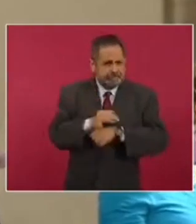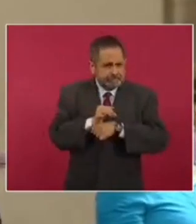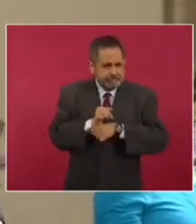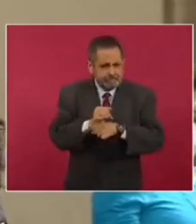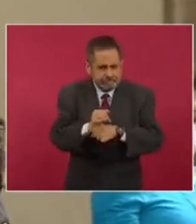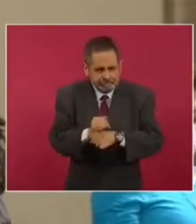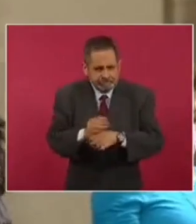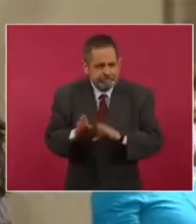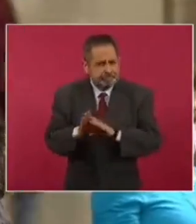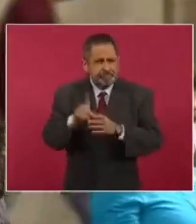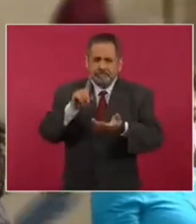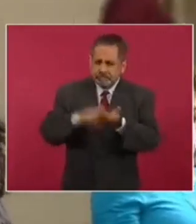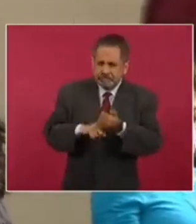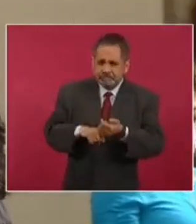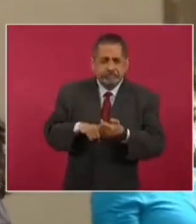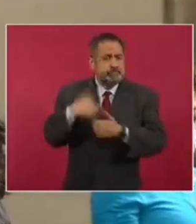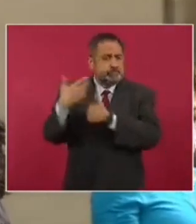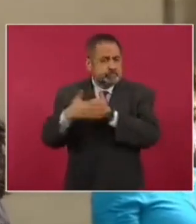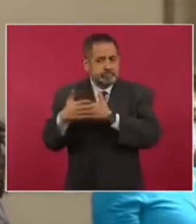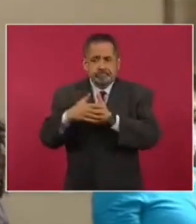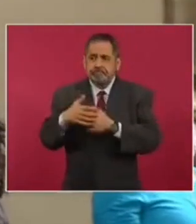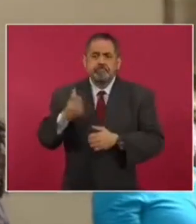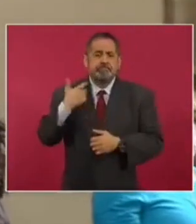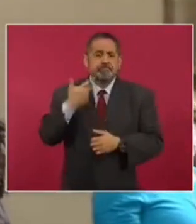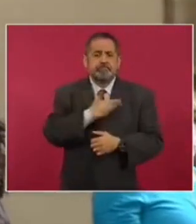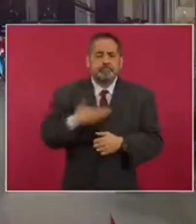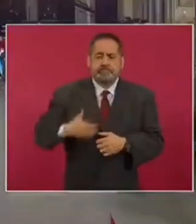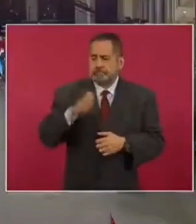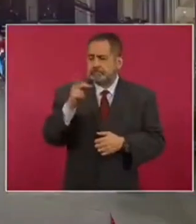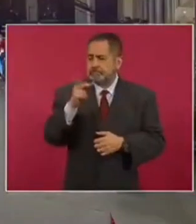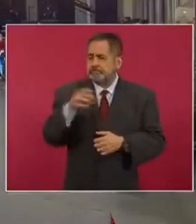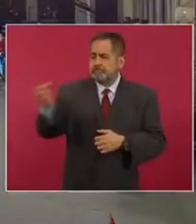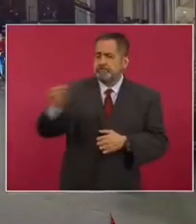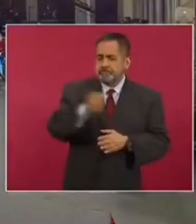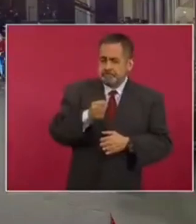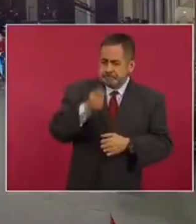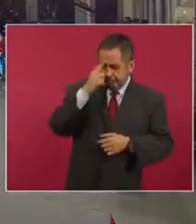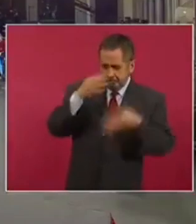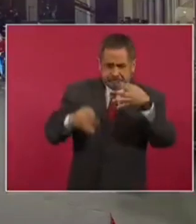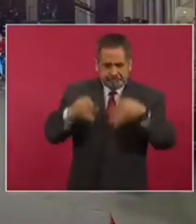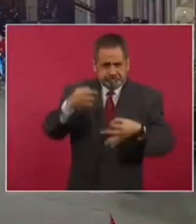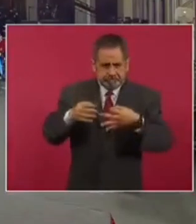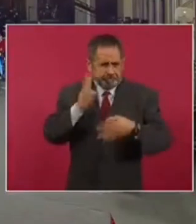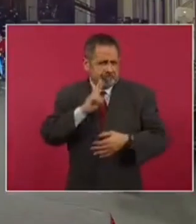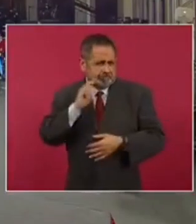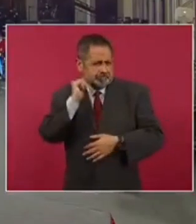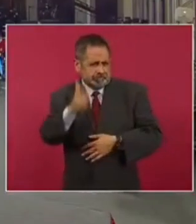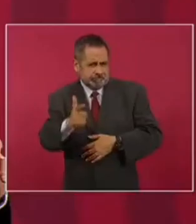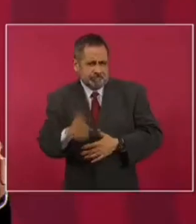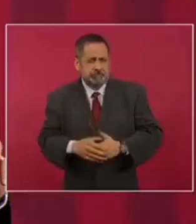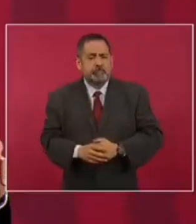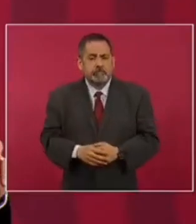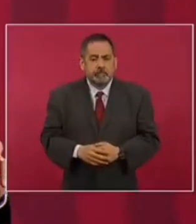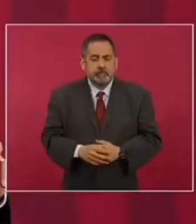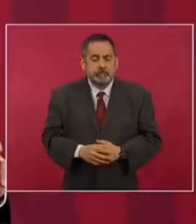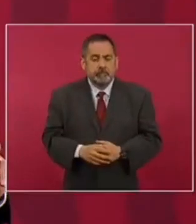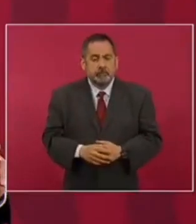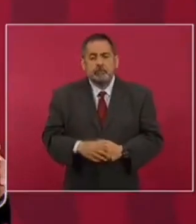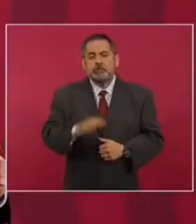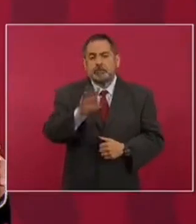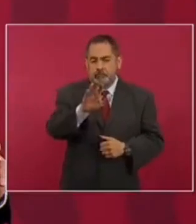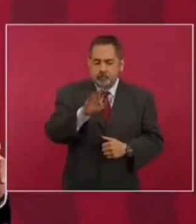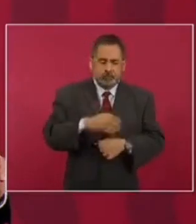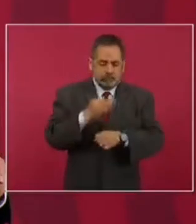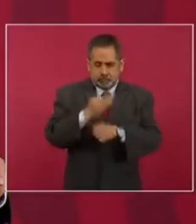investigación contempla la declaración del expresidente Enrique Peña Nieto? Bueno, se está llevando a